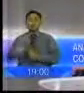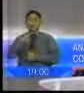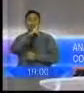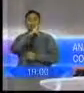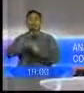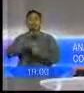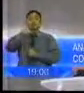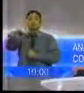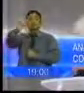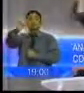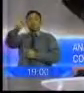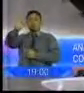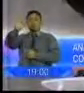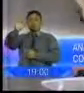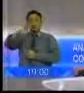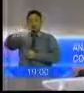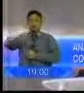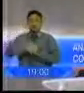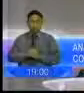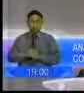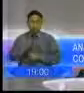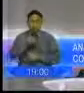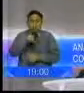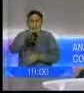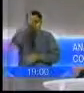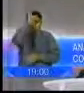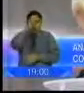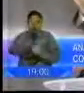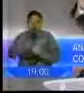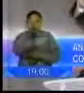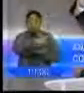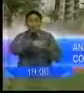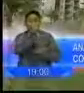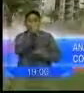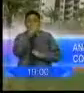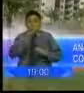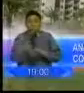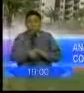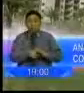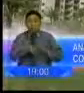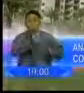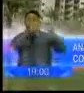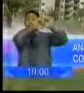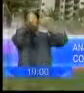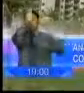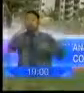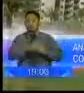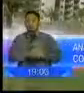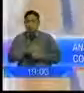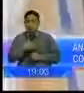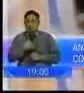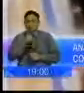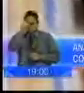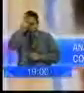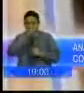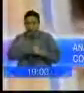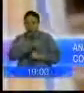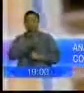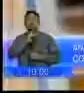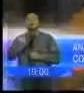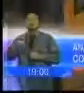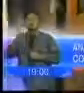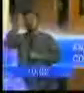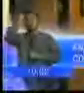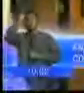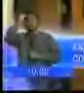Topic, aduciendo que desconocía que estos recursos provenían del pago de sobornos de la constructora brasileña Odebrecht a Ricardo Rivera, tío del